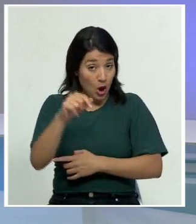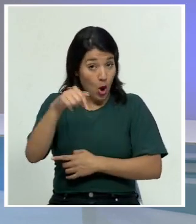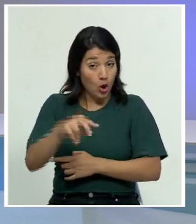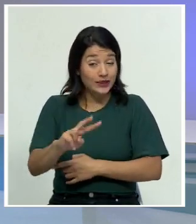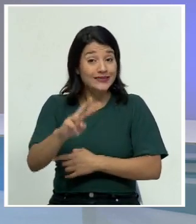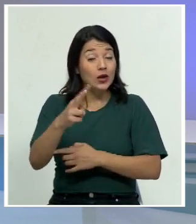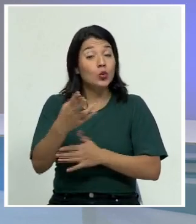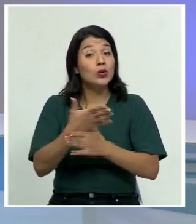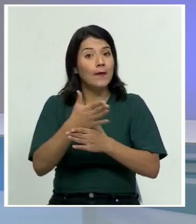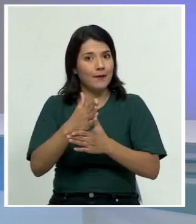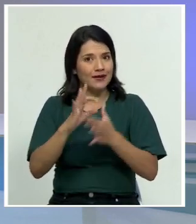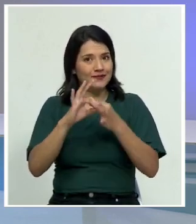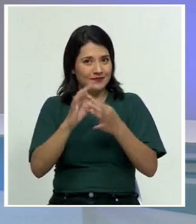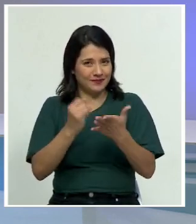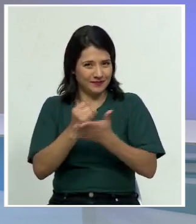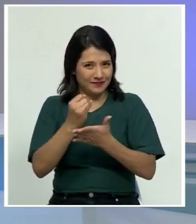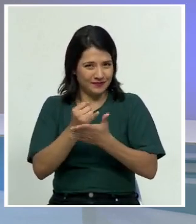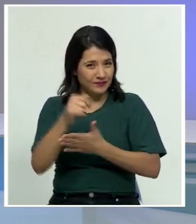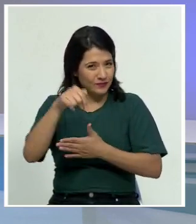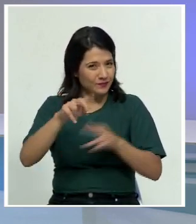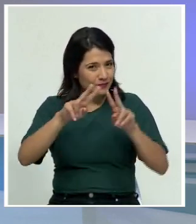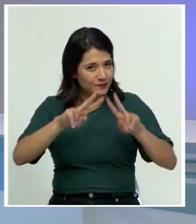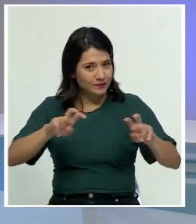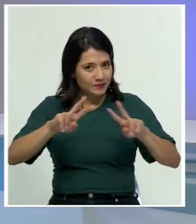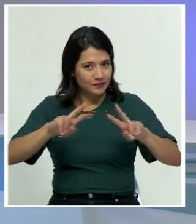reportaje analizamos el fenómeno.